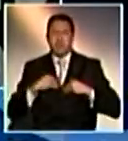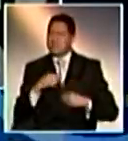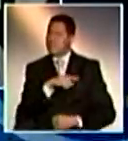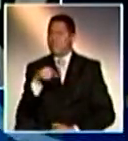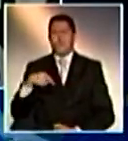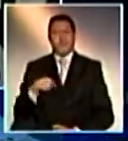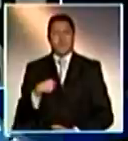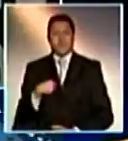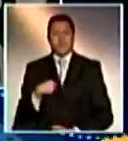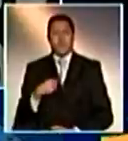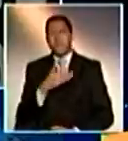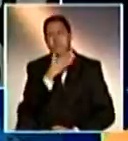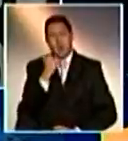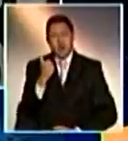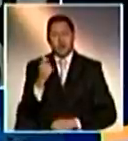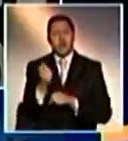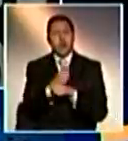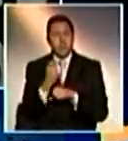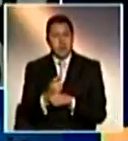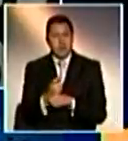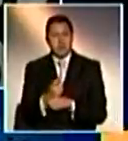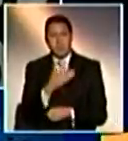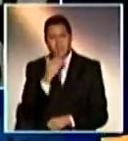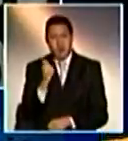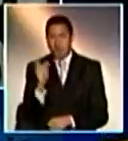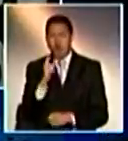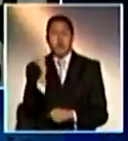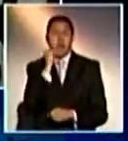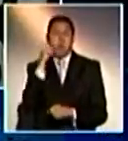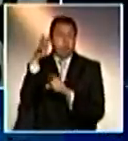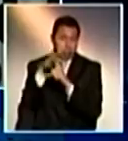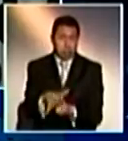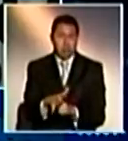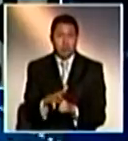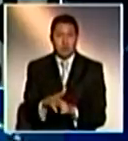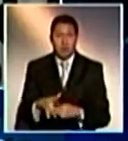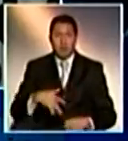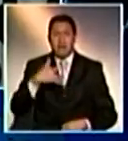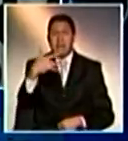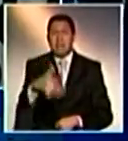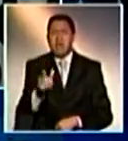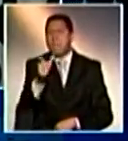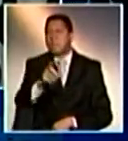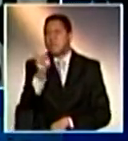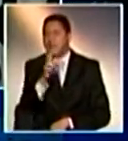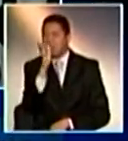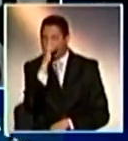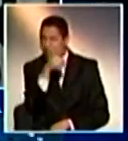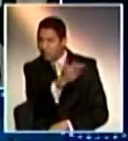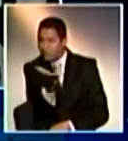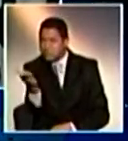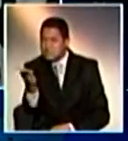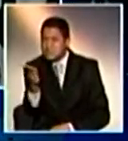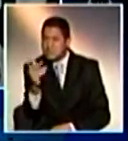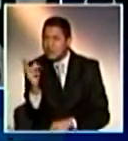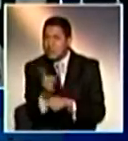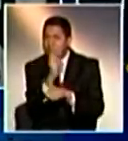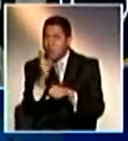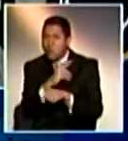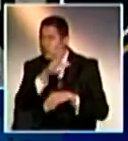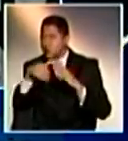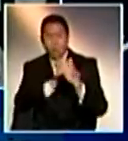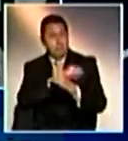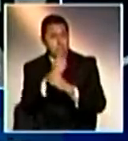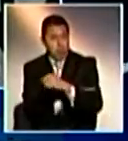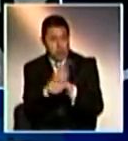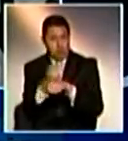nosotros. Nosotros merecemos un gobierno mejor, mucho mejor, no que atropelle, no que deje a los venezolanos, no que se burle de ellos, no que utilice todos los